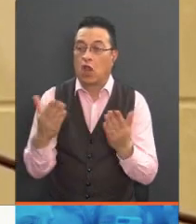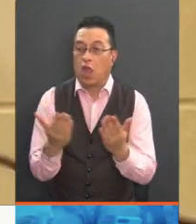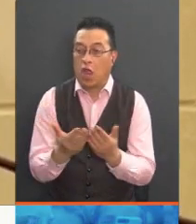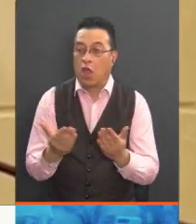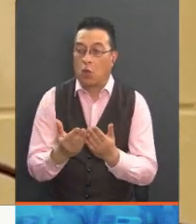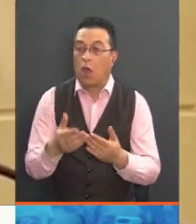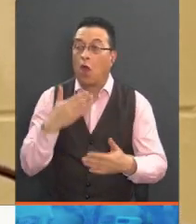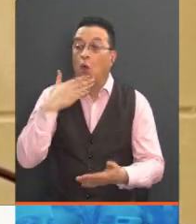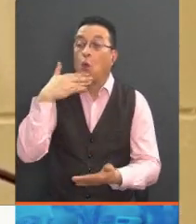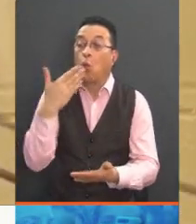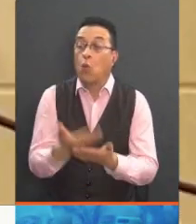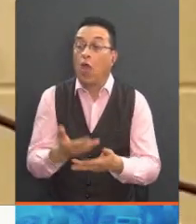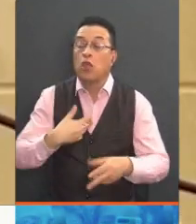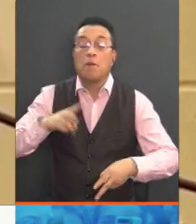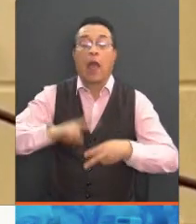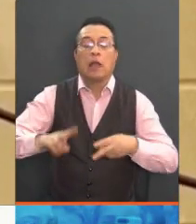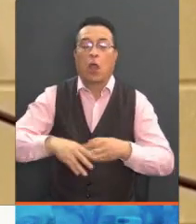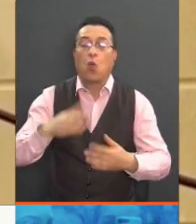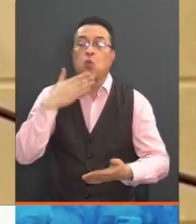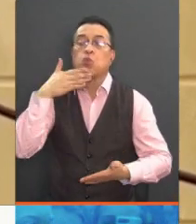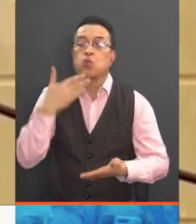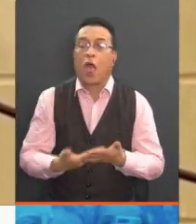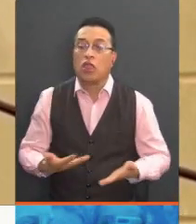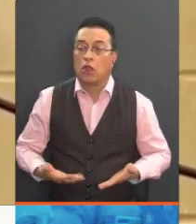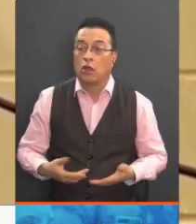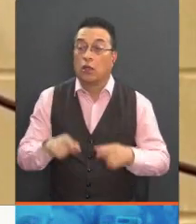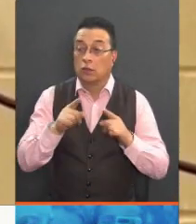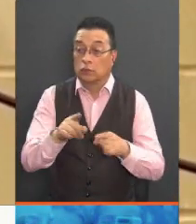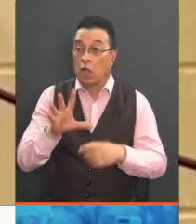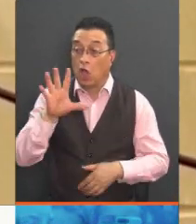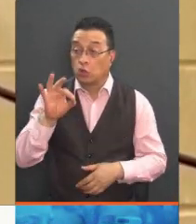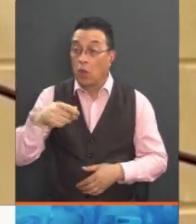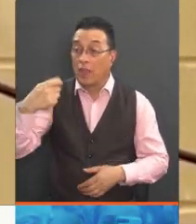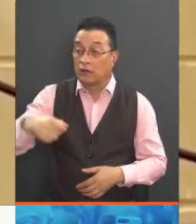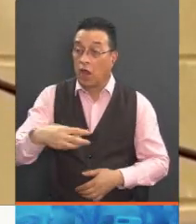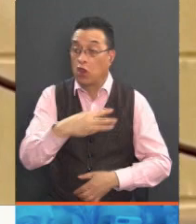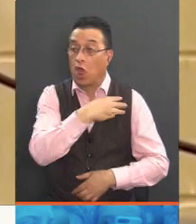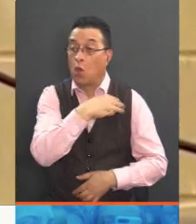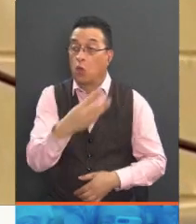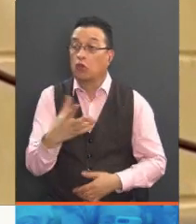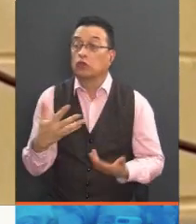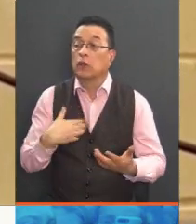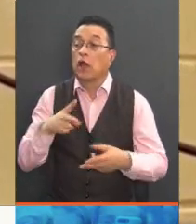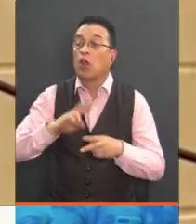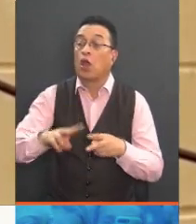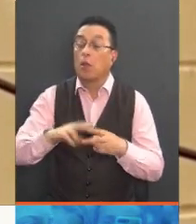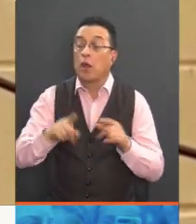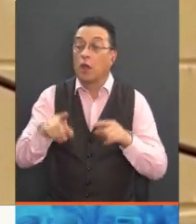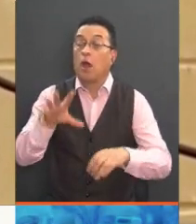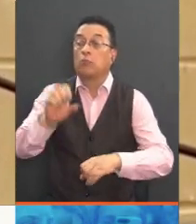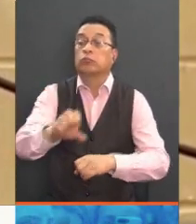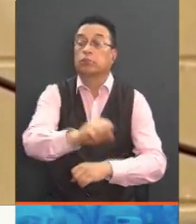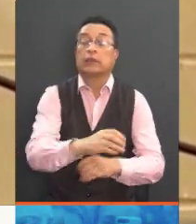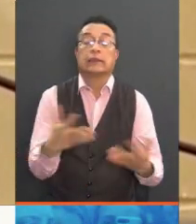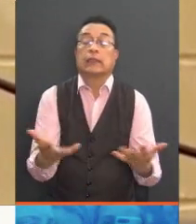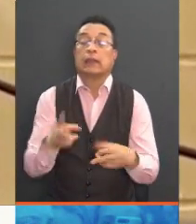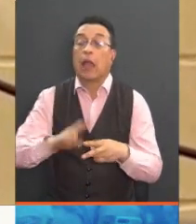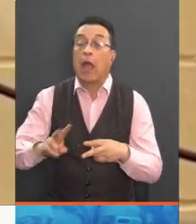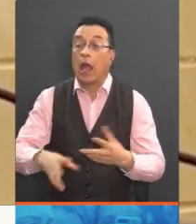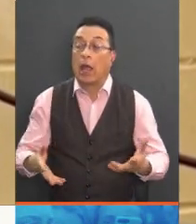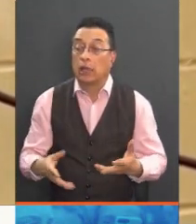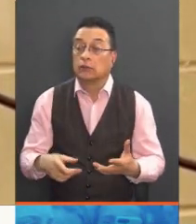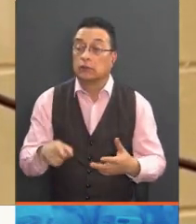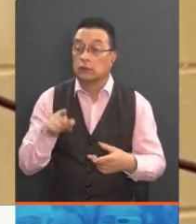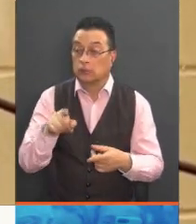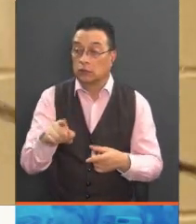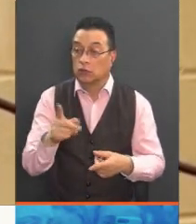When are we gonna do something? And 50 senators in Washington are going to hold us hostage. They won't vote